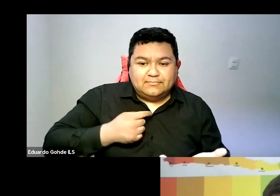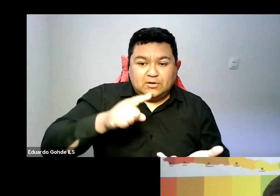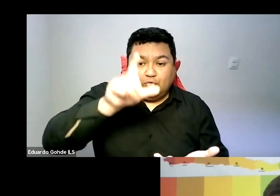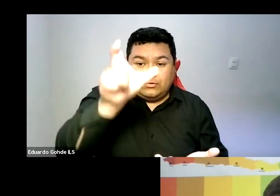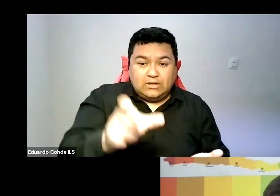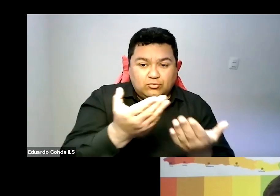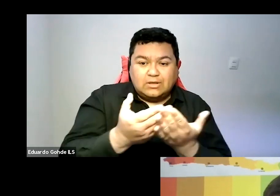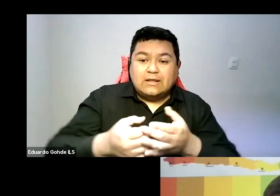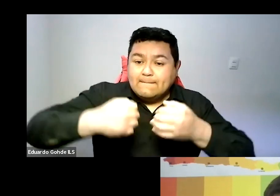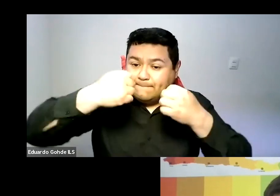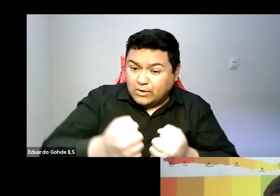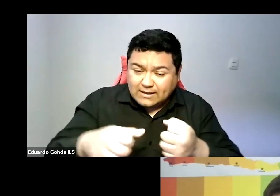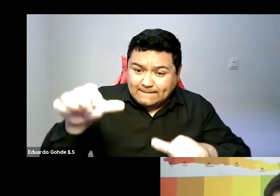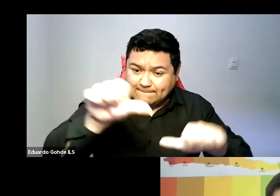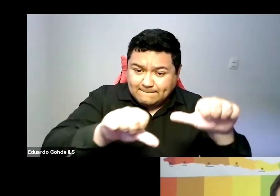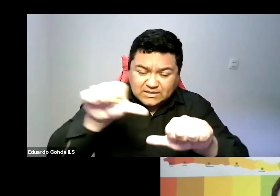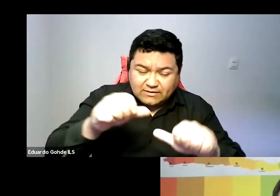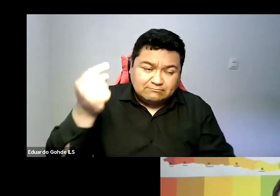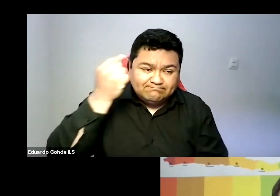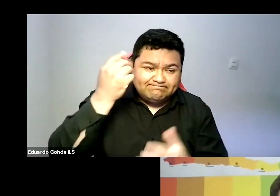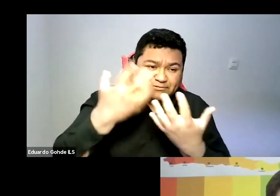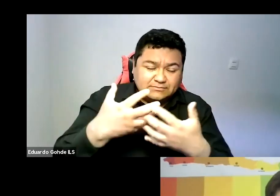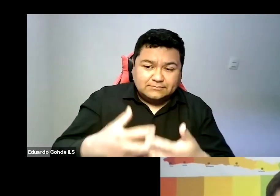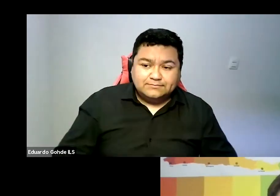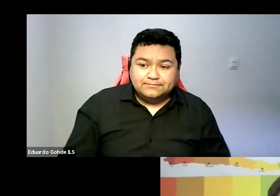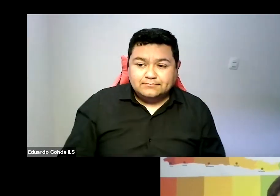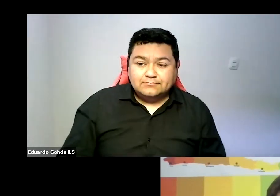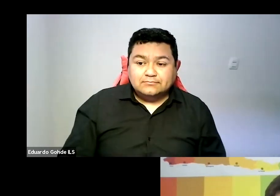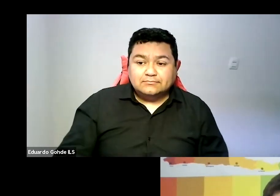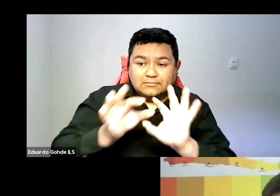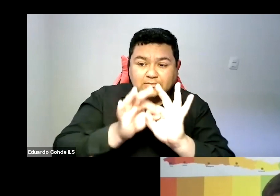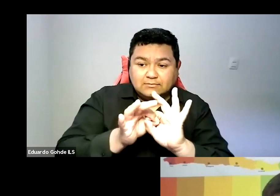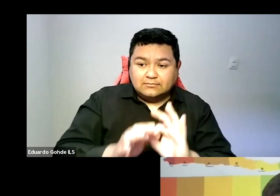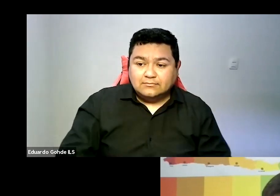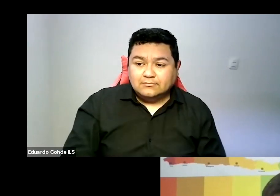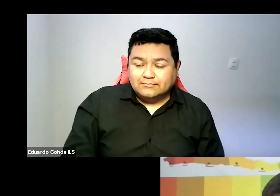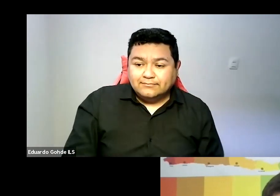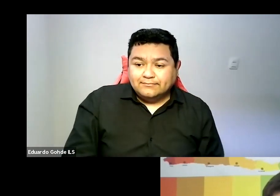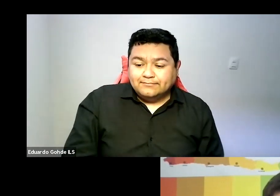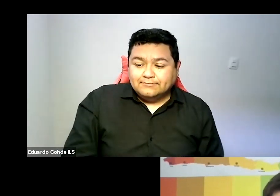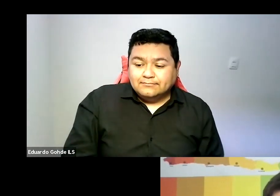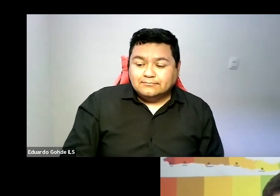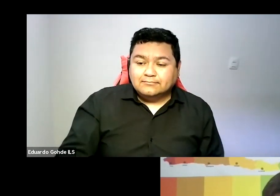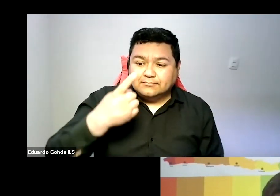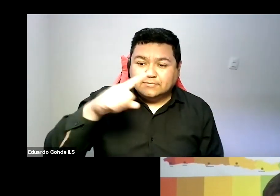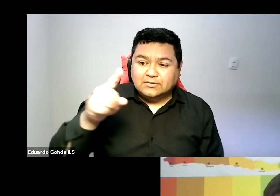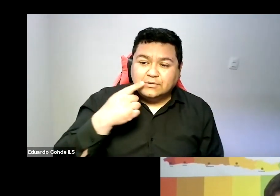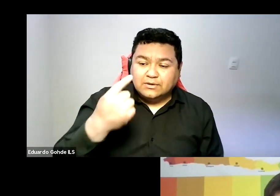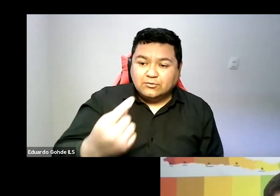puede pensar científicamente. Gracias, Diego. Quisiera hacer otra